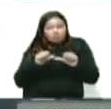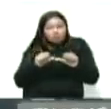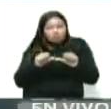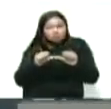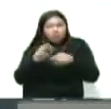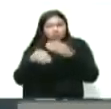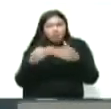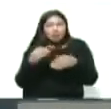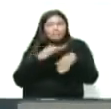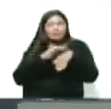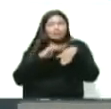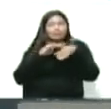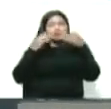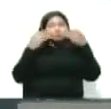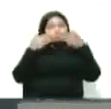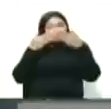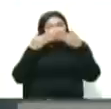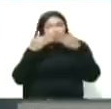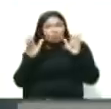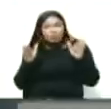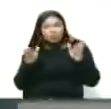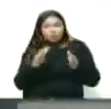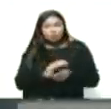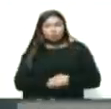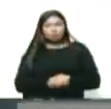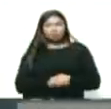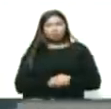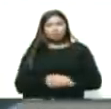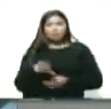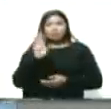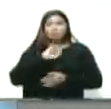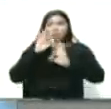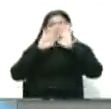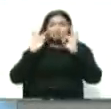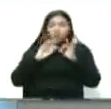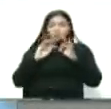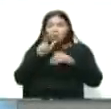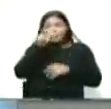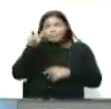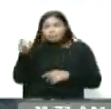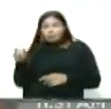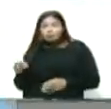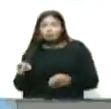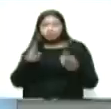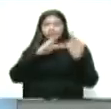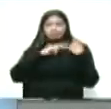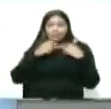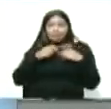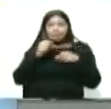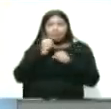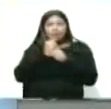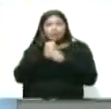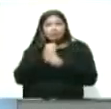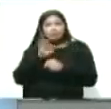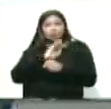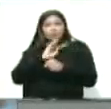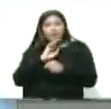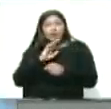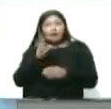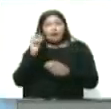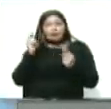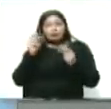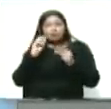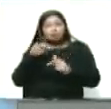el Ministerio Público, a través de sus funcionarios, de nosotros como titular de la acción penal, de